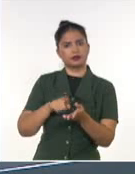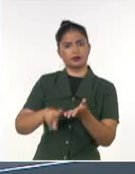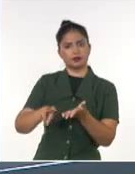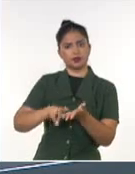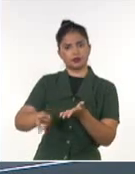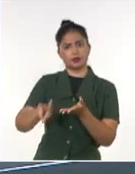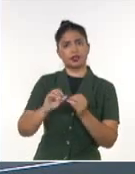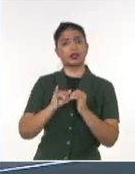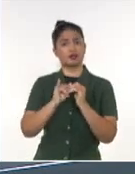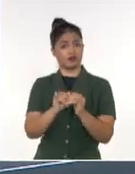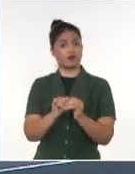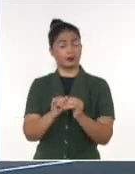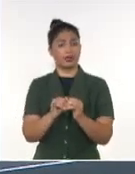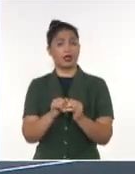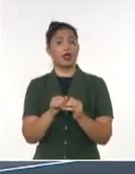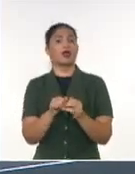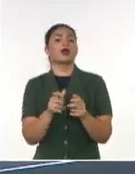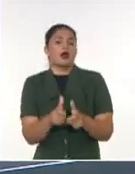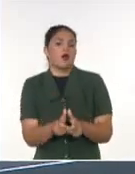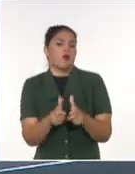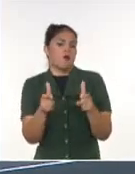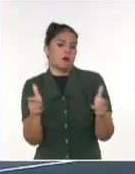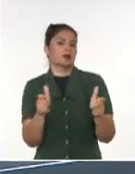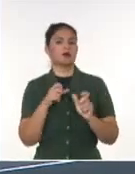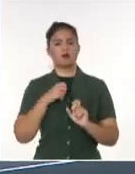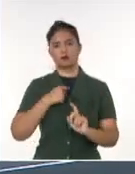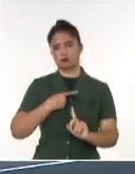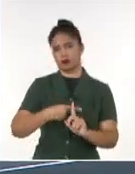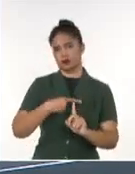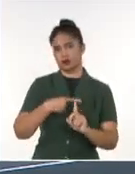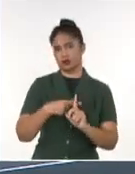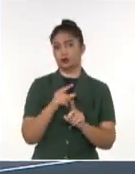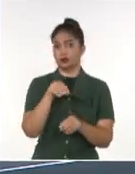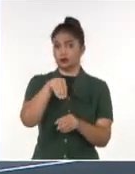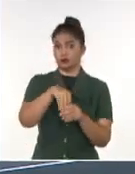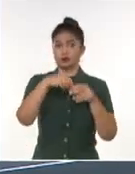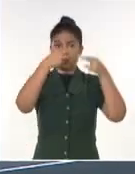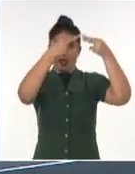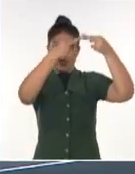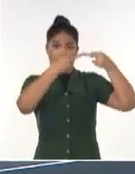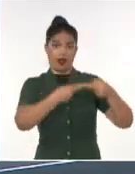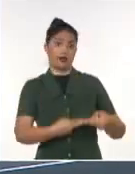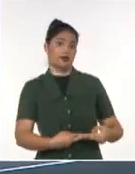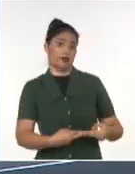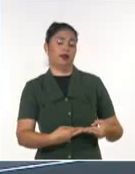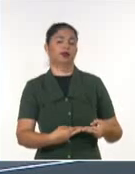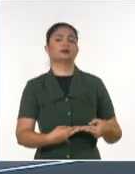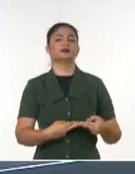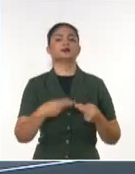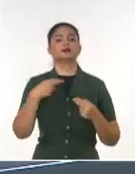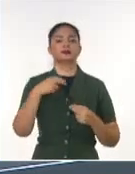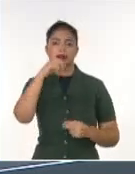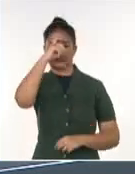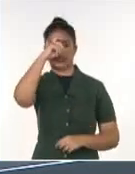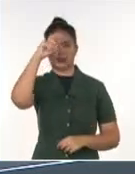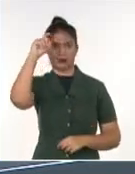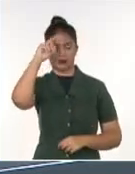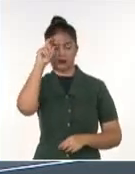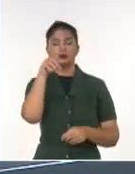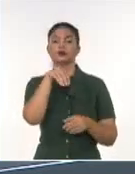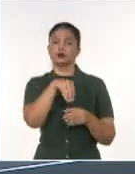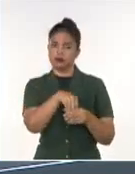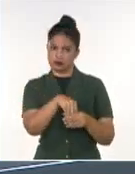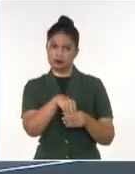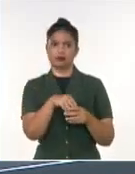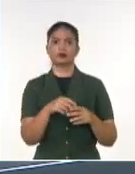con respecto a la semana anterior. Se incorpora la provincia de Santi Espíritu a las provincias que ya venían teniendo una transmisión activa de dengue en el